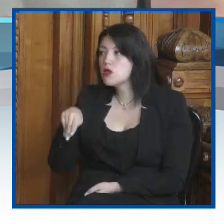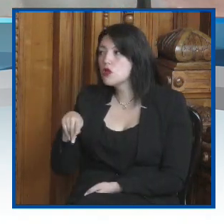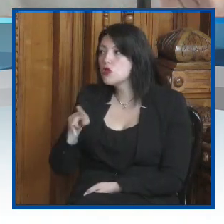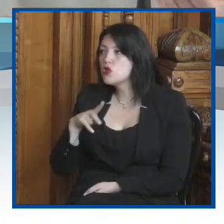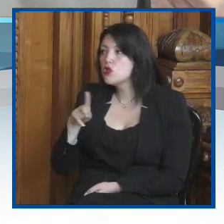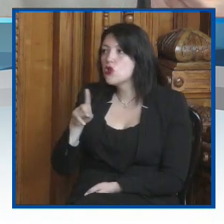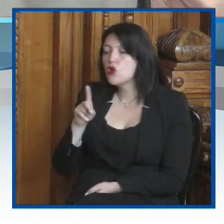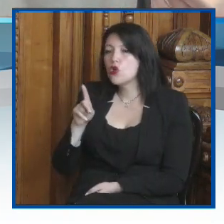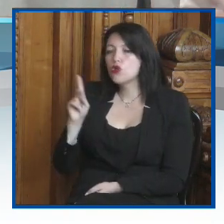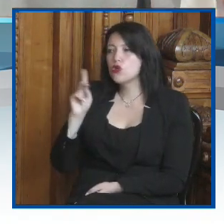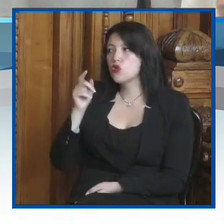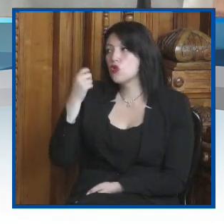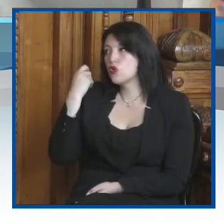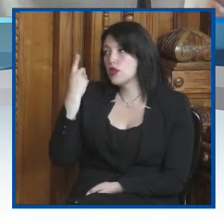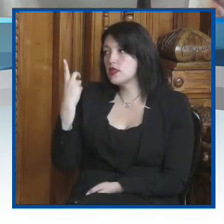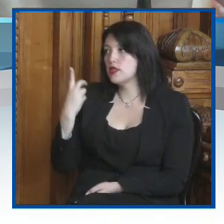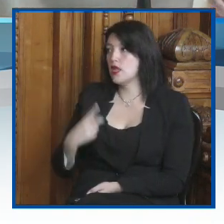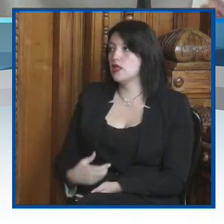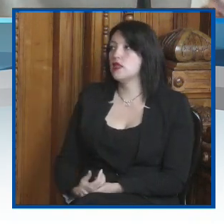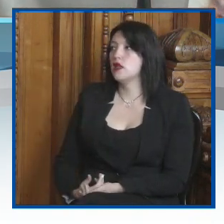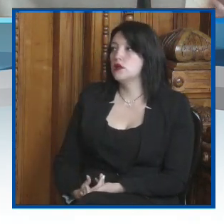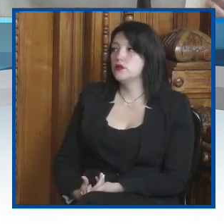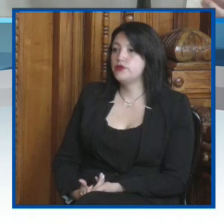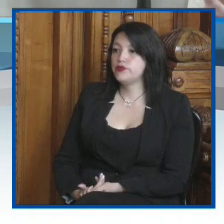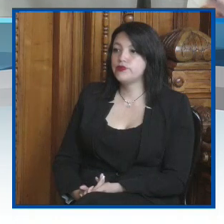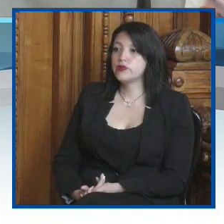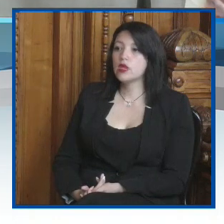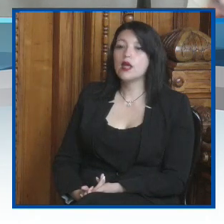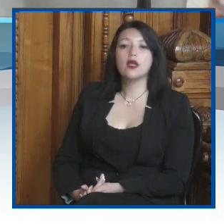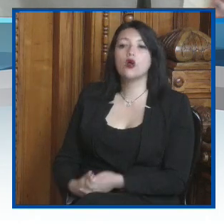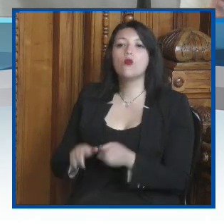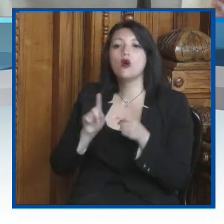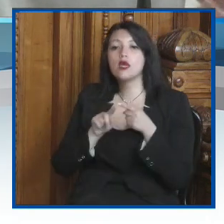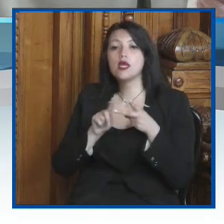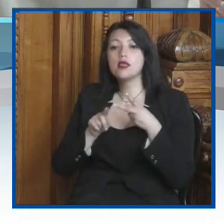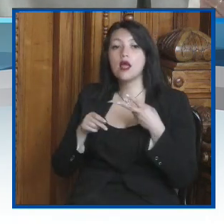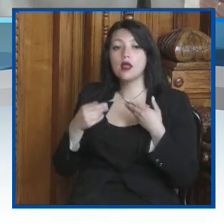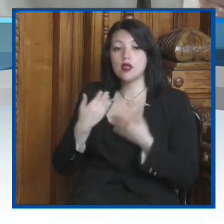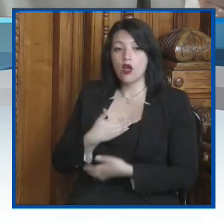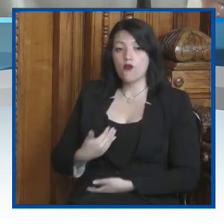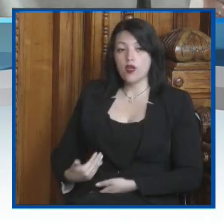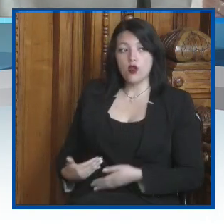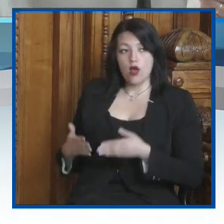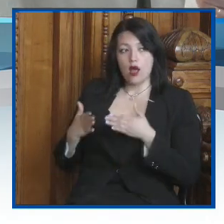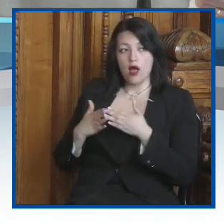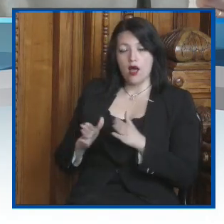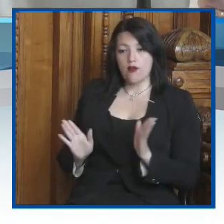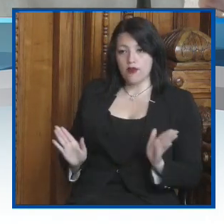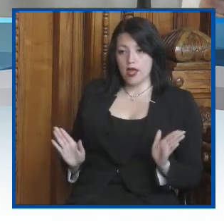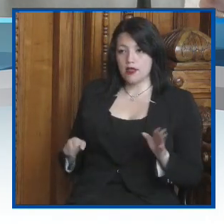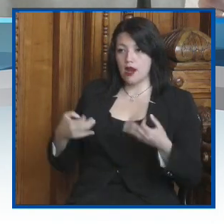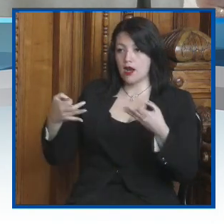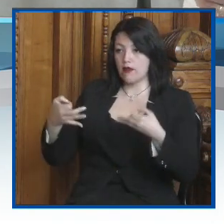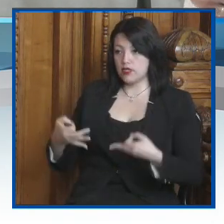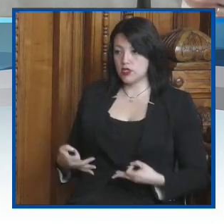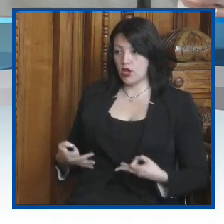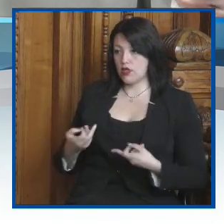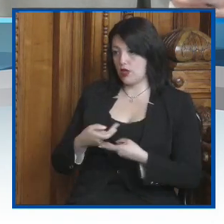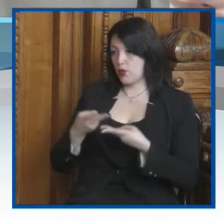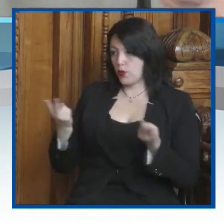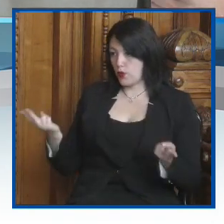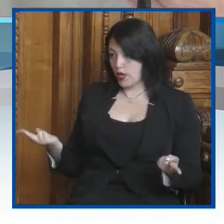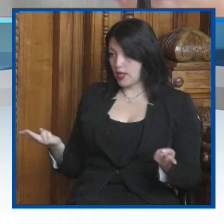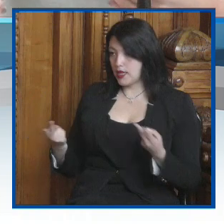bien nosotros cumplíamos con los ítems de gobierno abierto, acceso a la información, rendición de cuenta, transparencia y